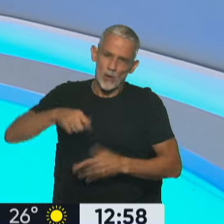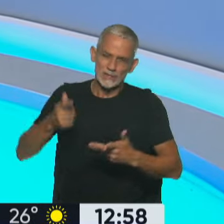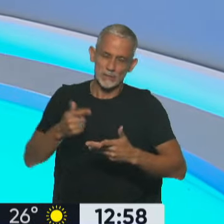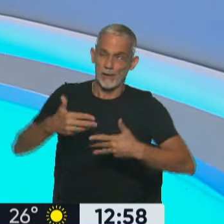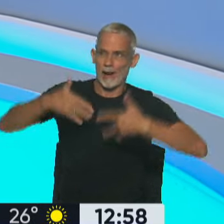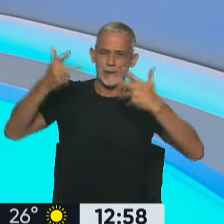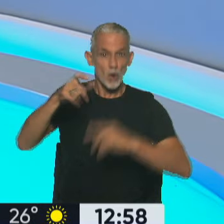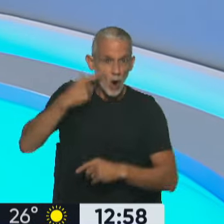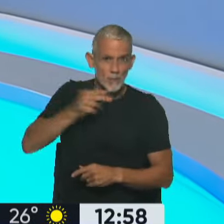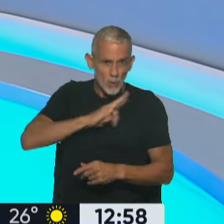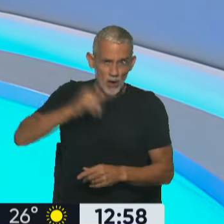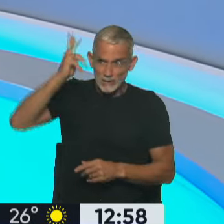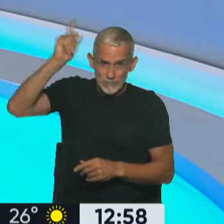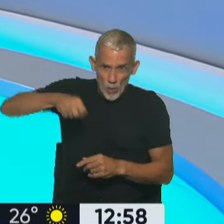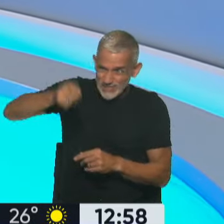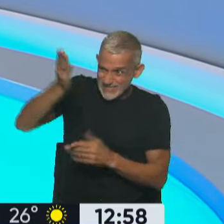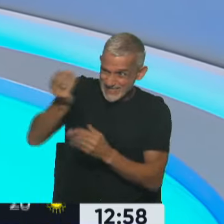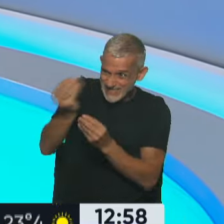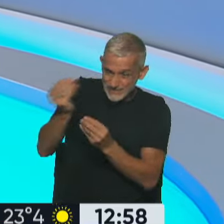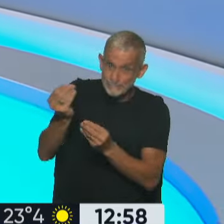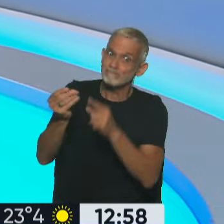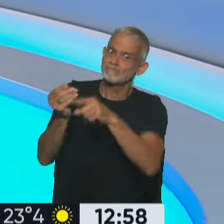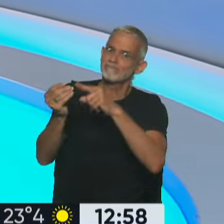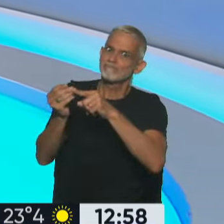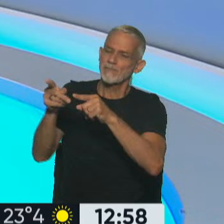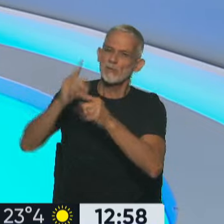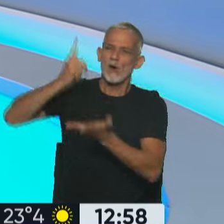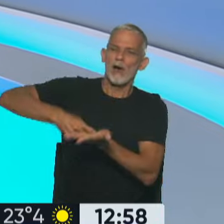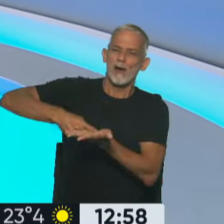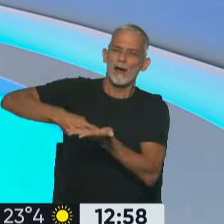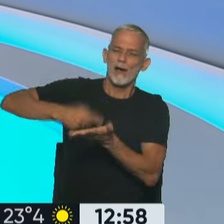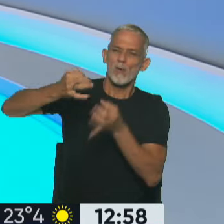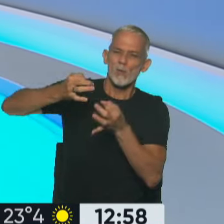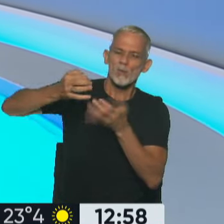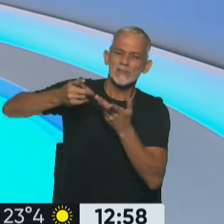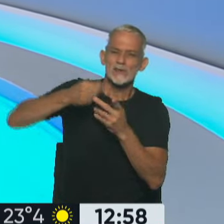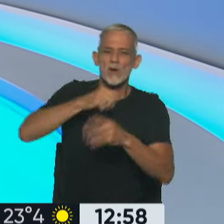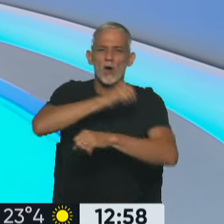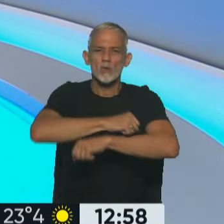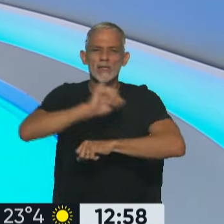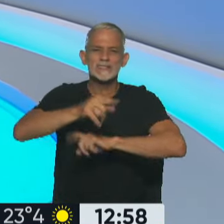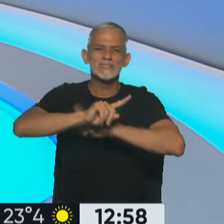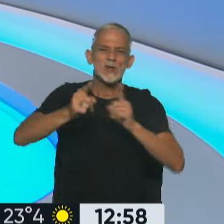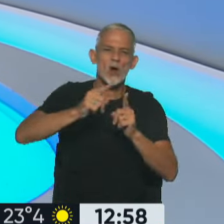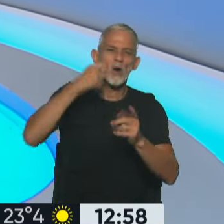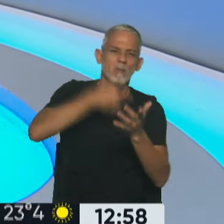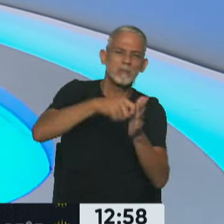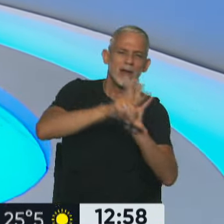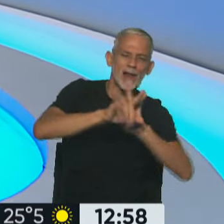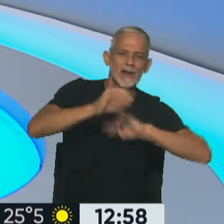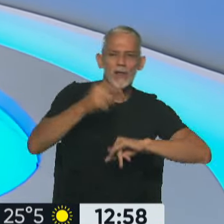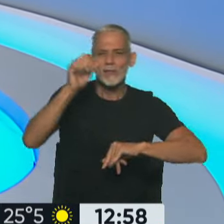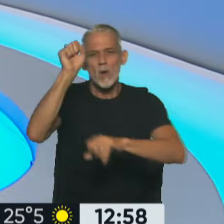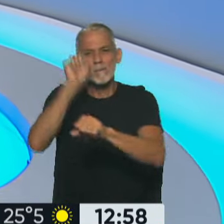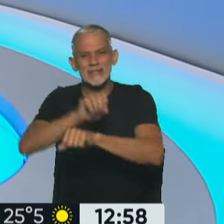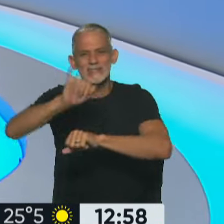entelequia, sino de hombres y mujeres, los magistrados judiciales, aquellos que deciden sobre si una conducta es o no delictiva, sobre si una persona debe ser